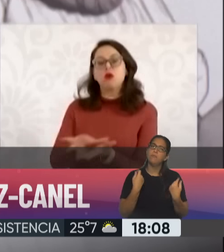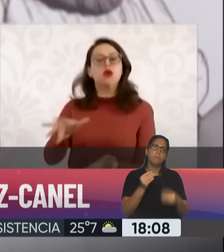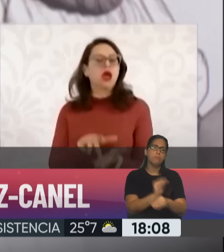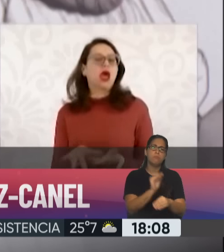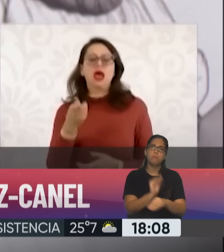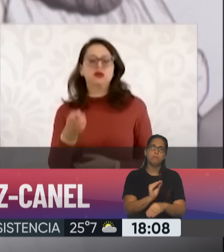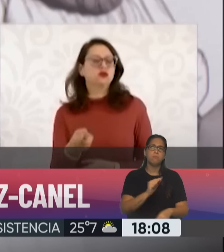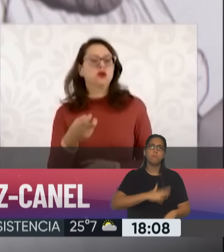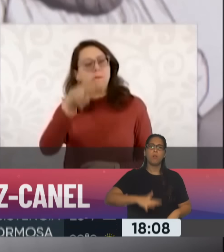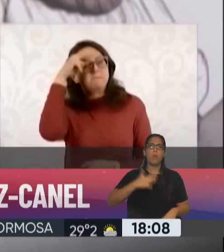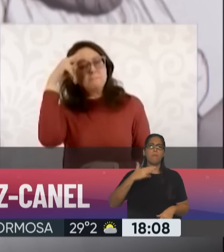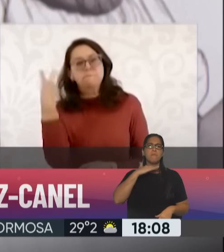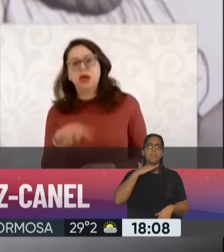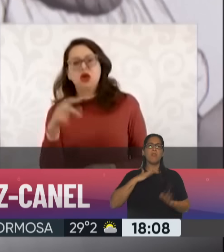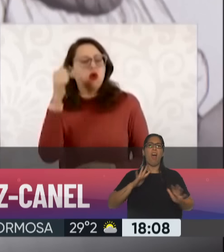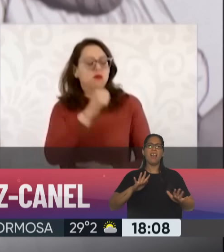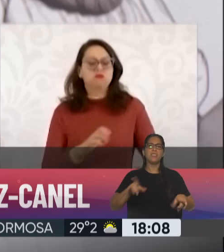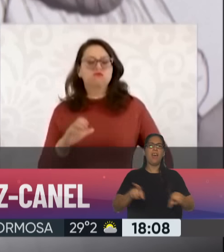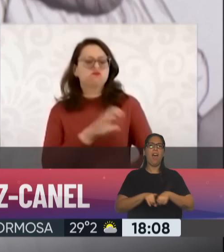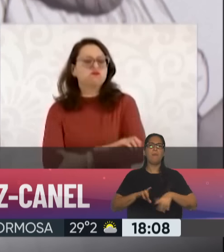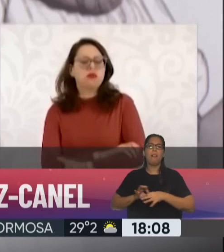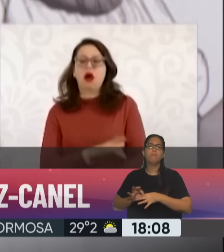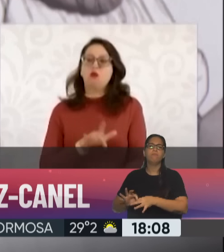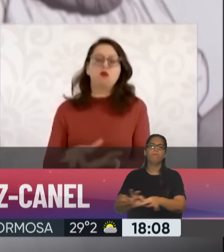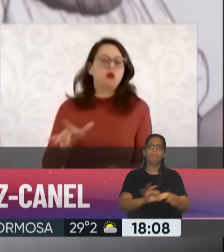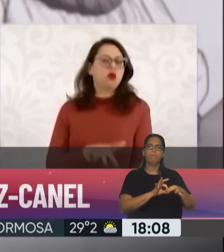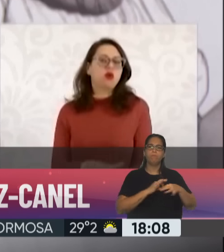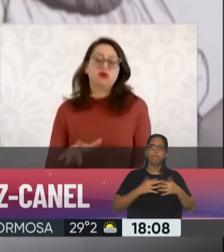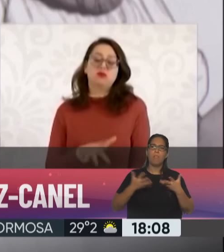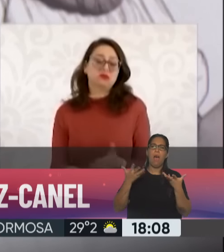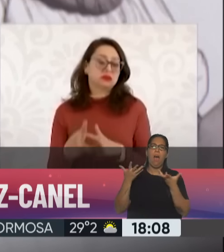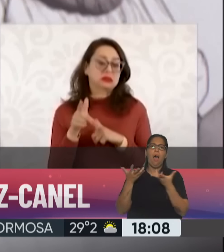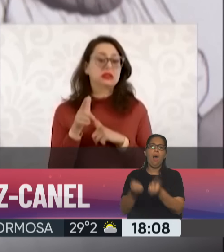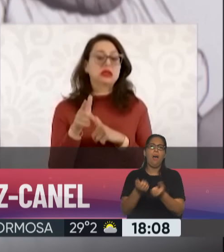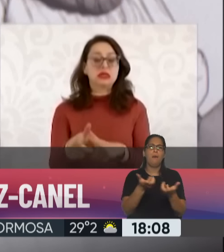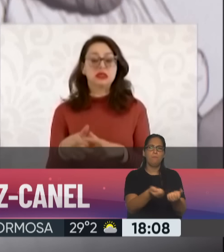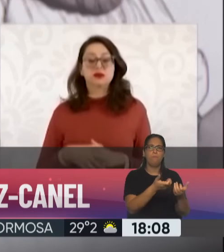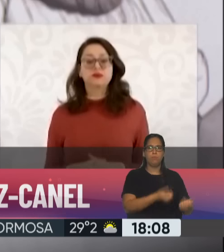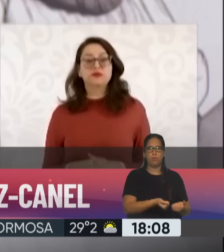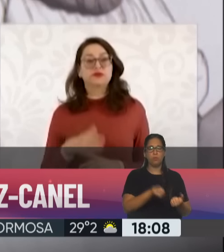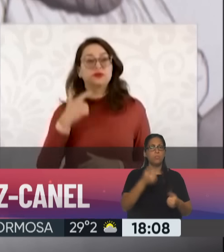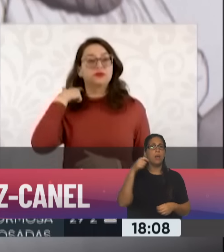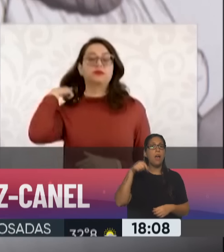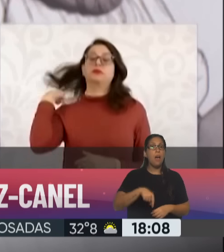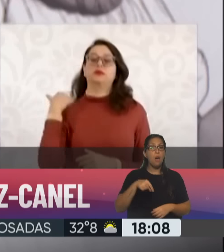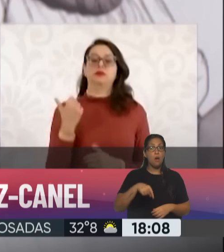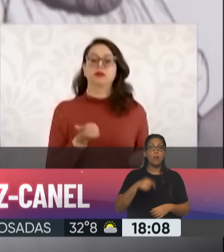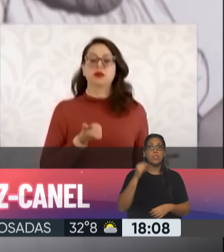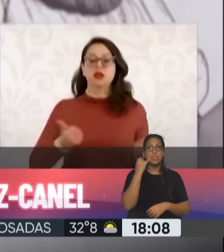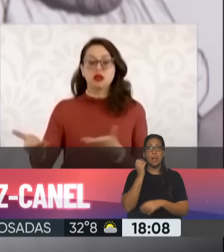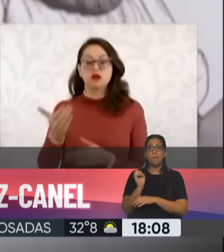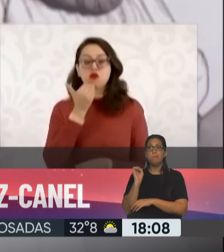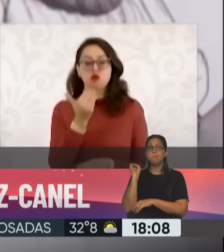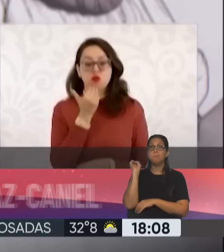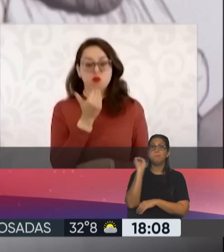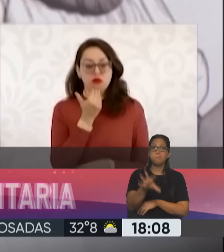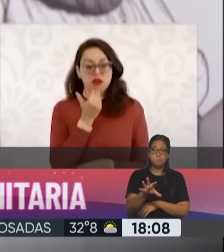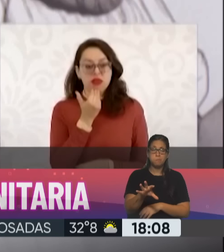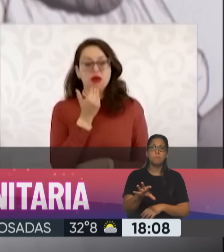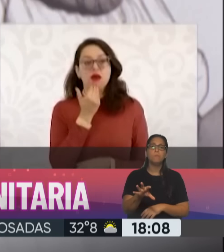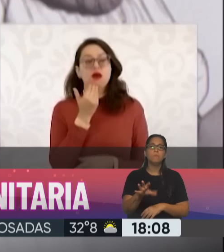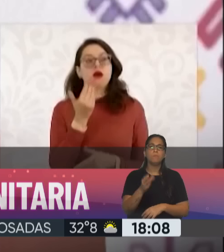pueblo de México, la fraternidad, el apoyo. Y ahora se enviaron alimentos